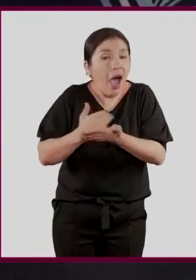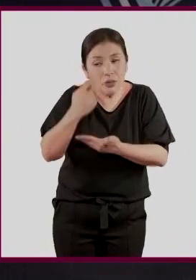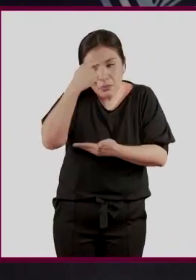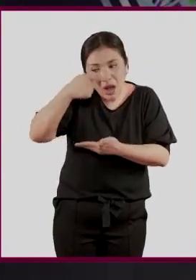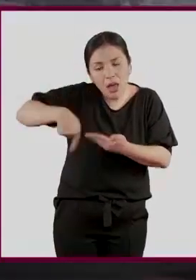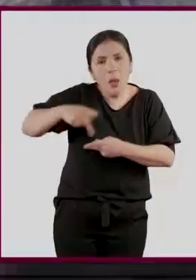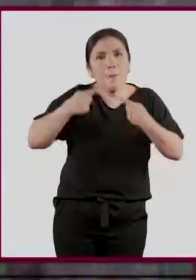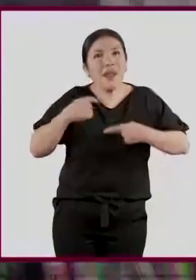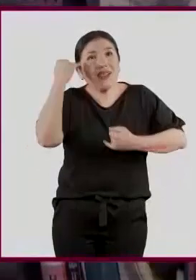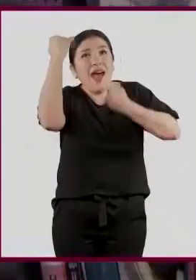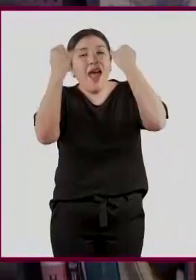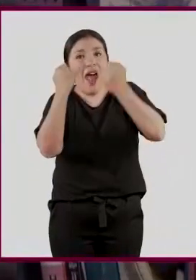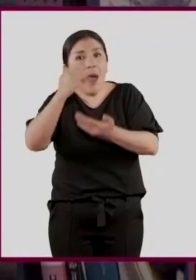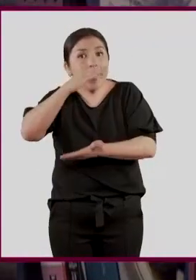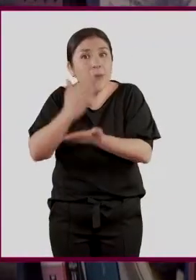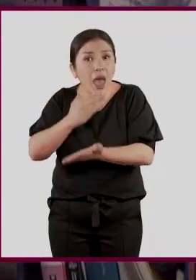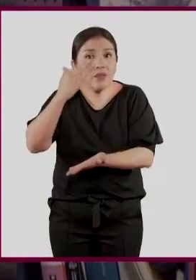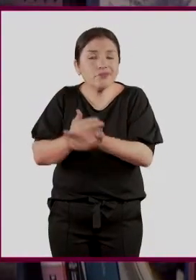de la humanidad?